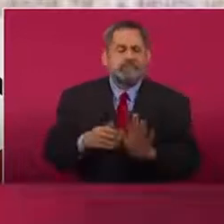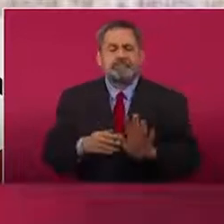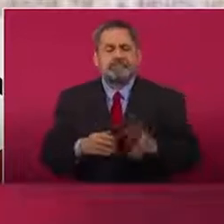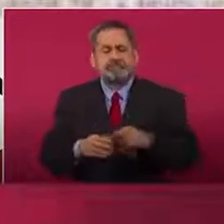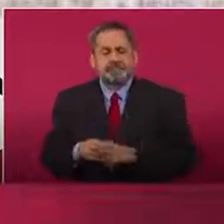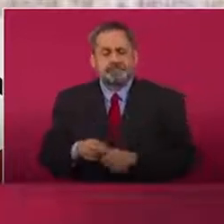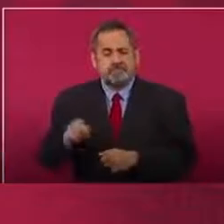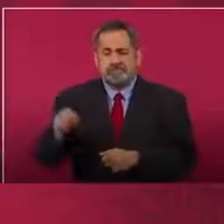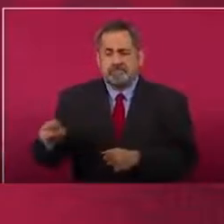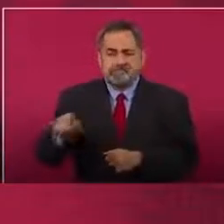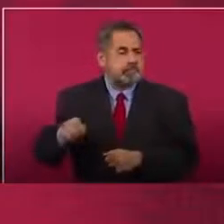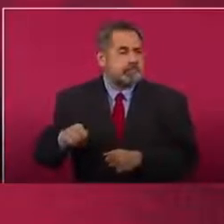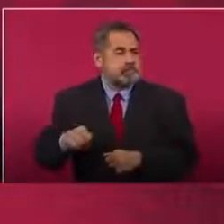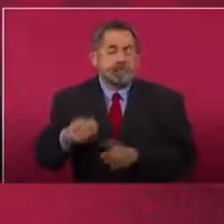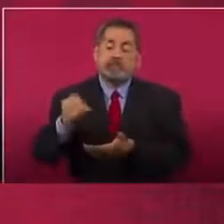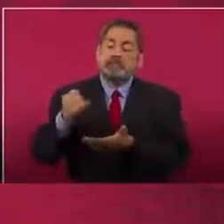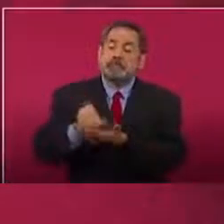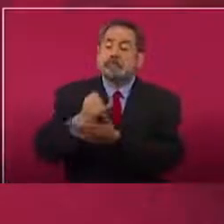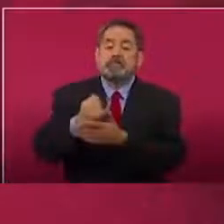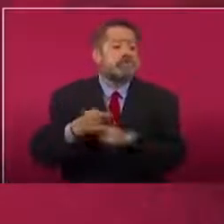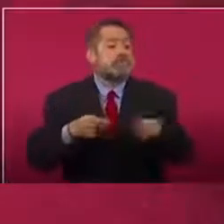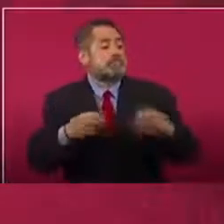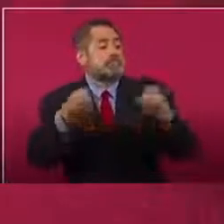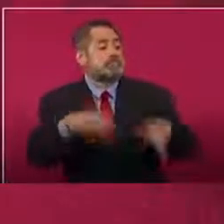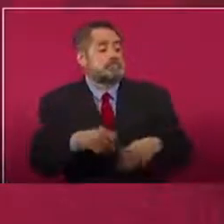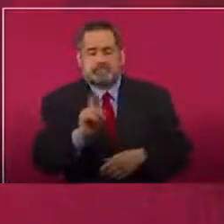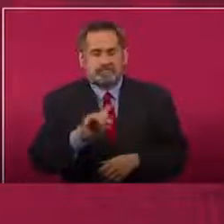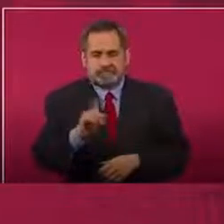hacer nada que afecte a la gente. Al contrario,